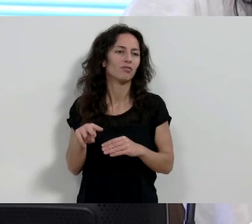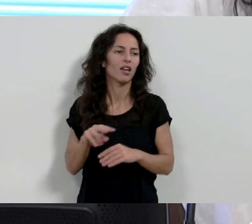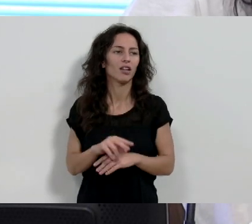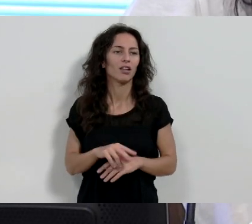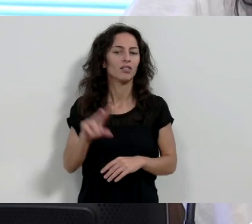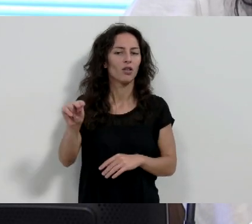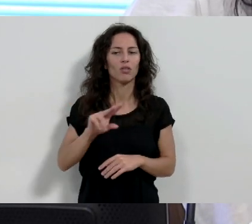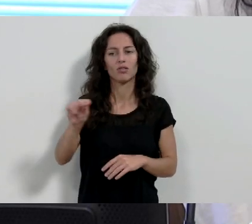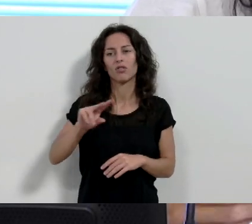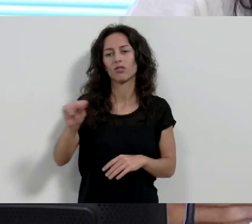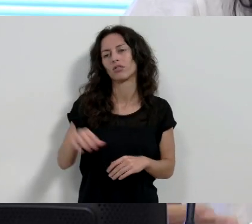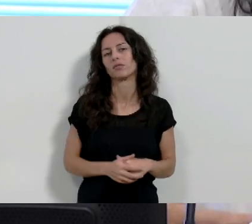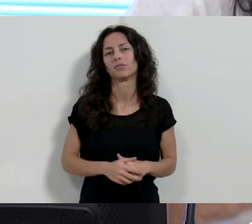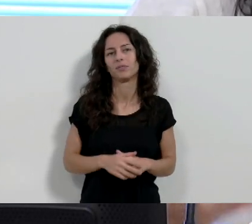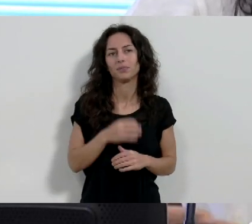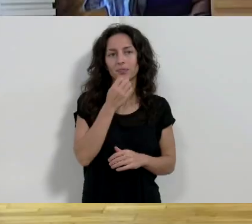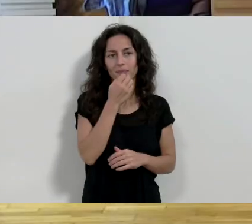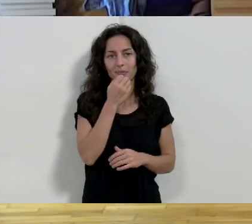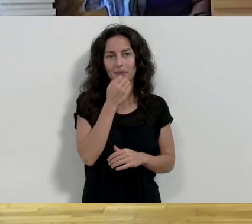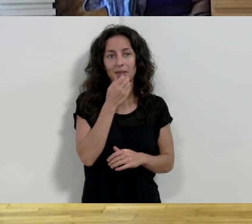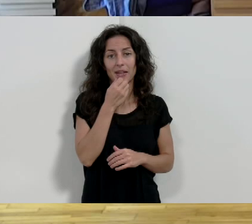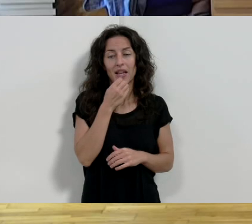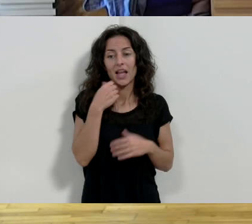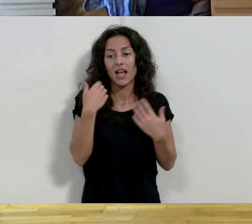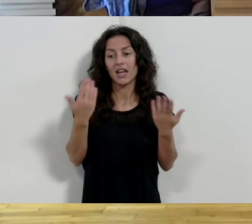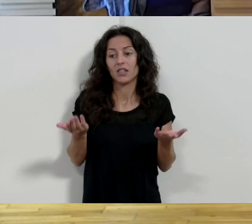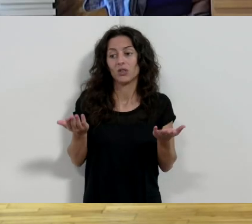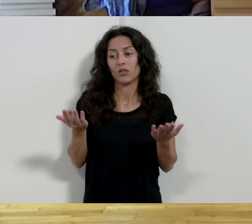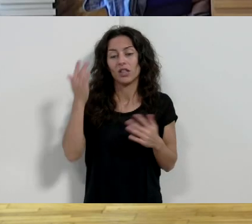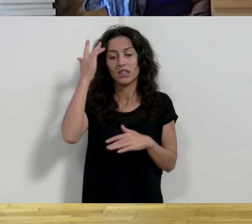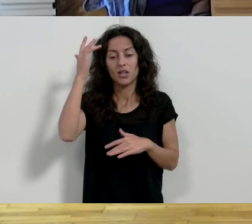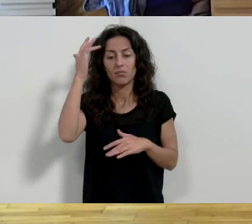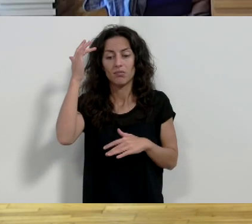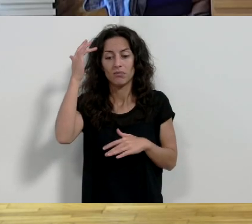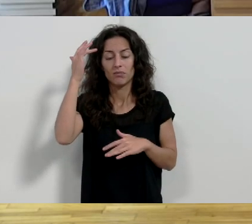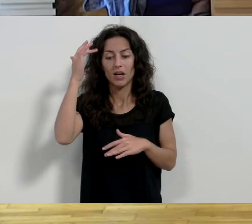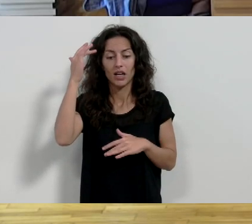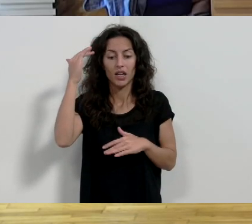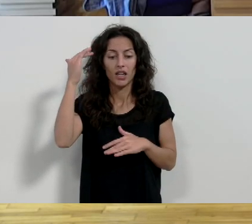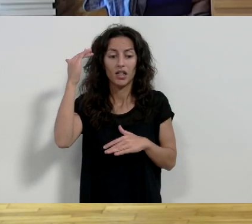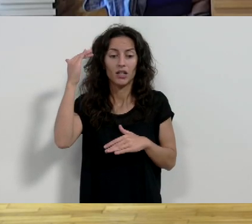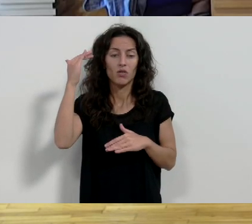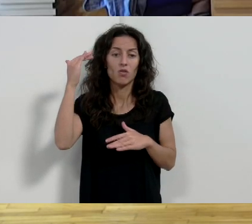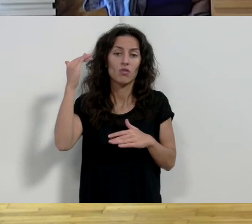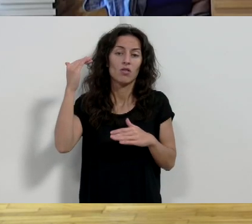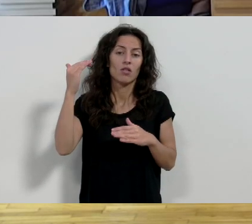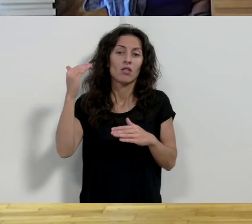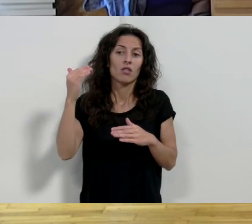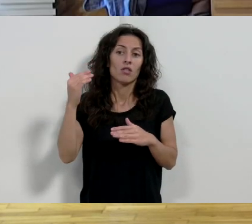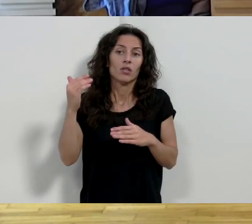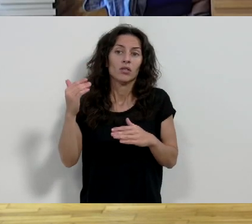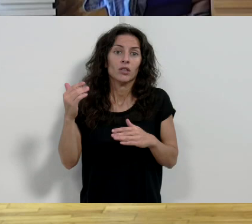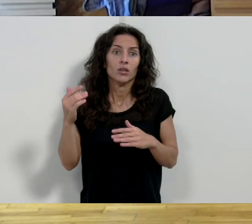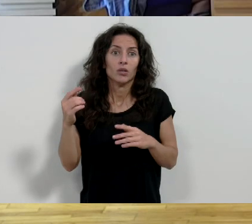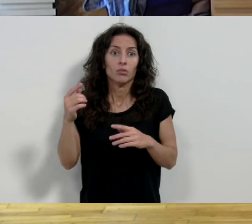mejor y parezca y esté más limpia y entendemos que el equipo de gobierno tiene que hacer su parte y desde luego